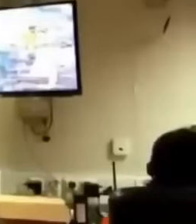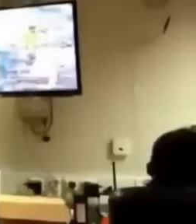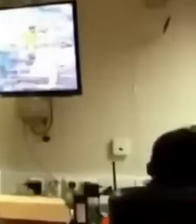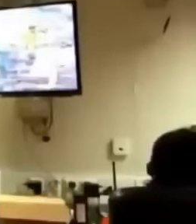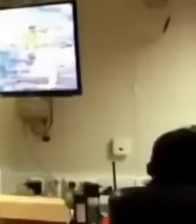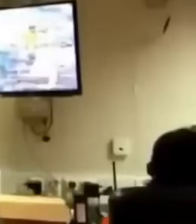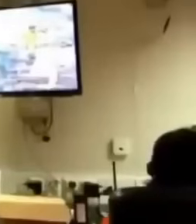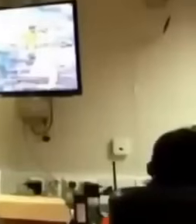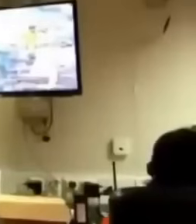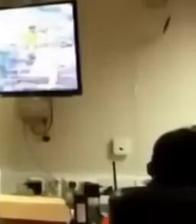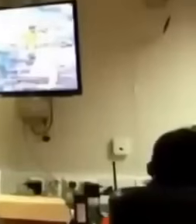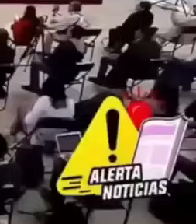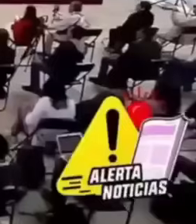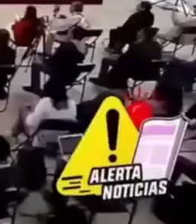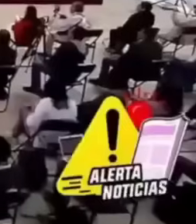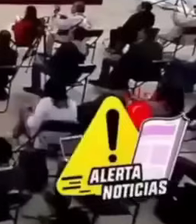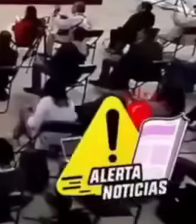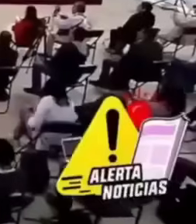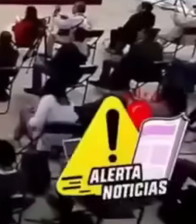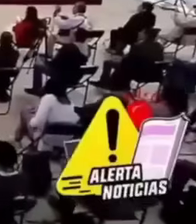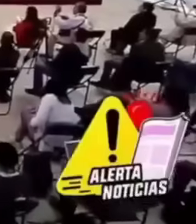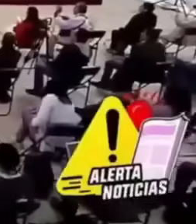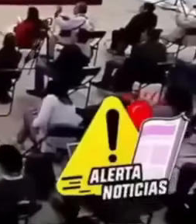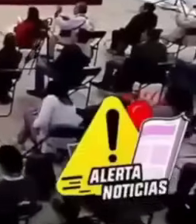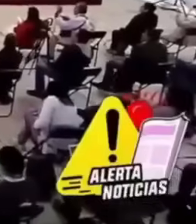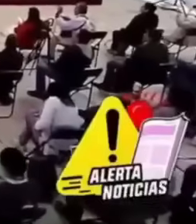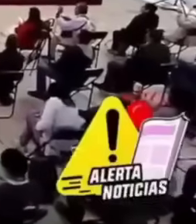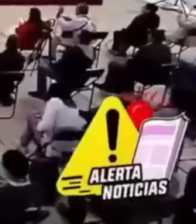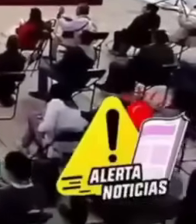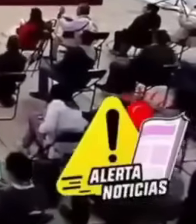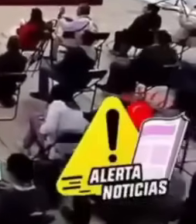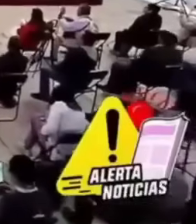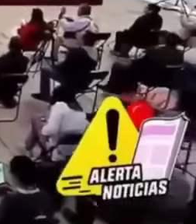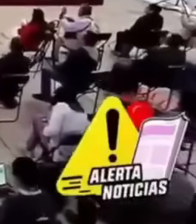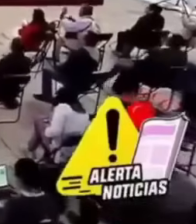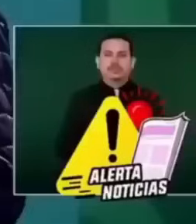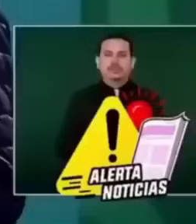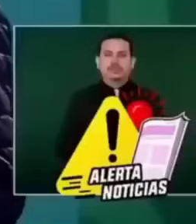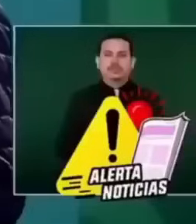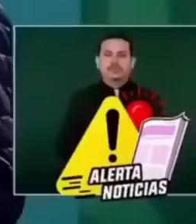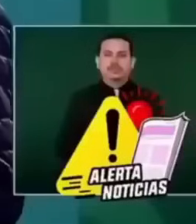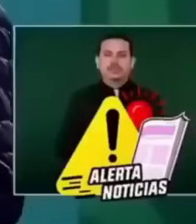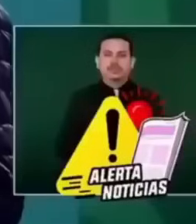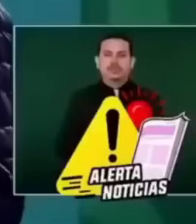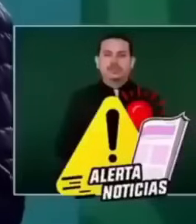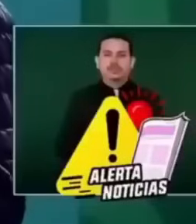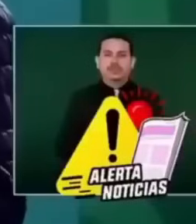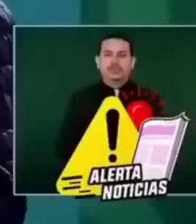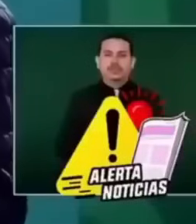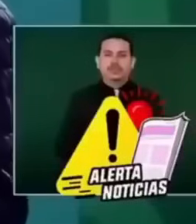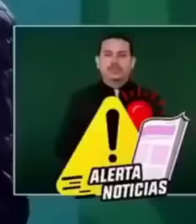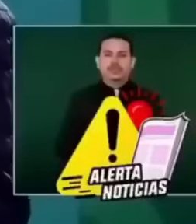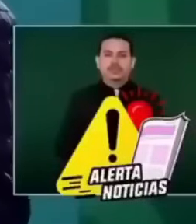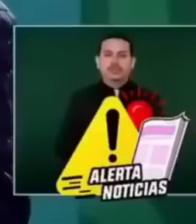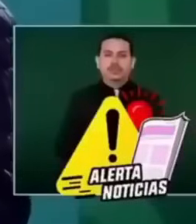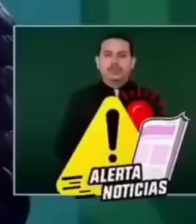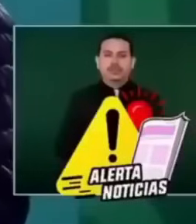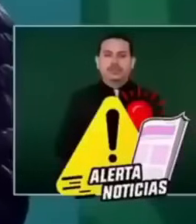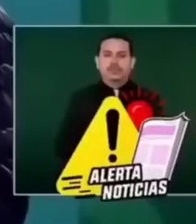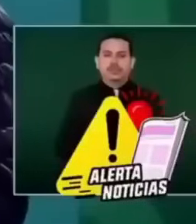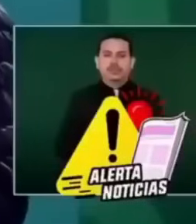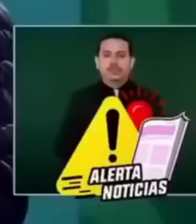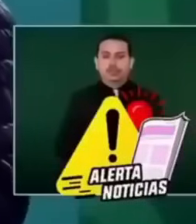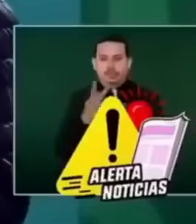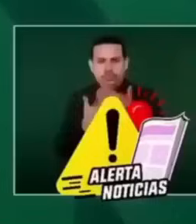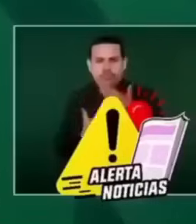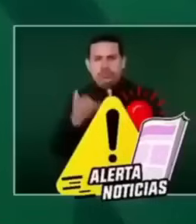multimillonarias sin ninguna razón. El presidente López Obrador destacó en la mañanera la participación de uno de los